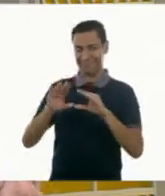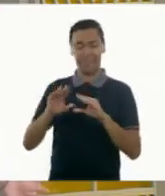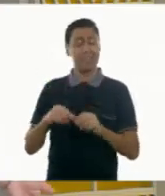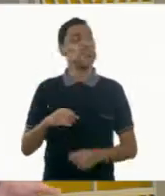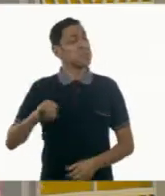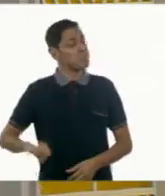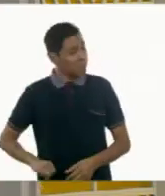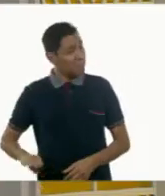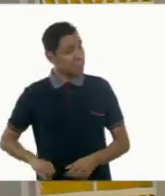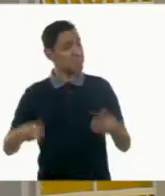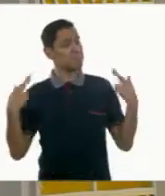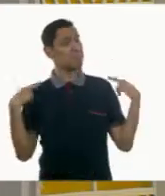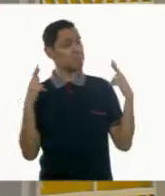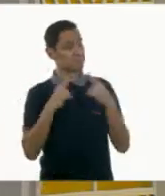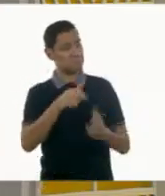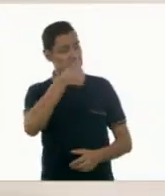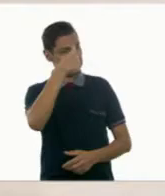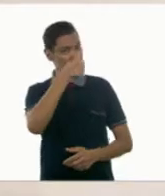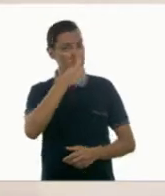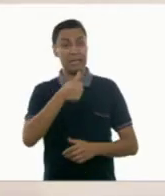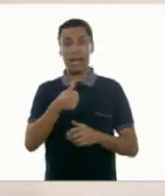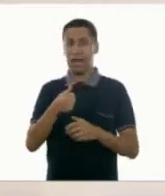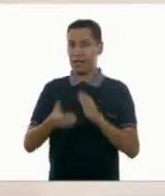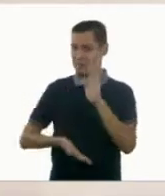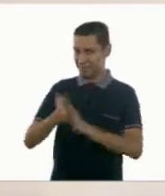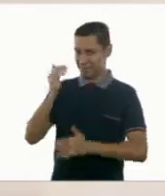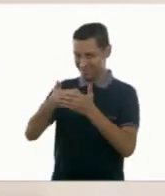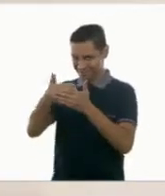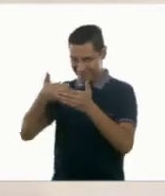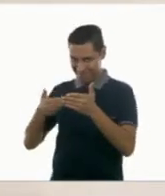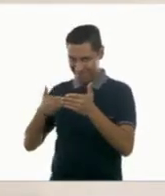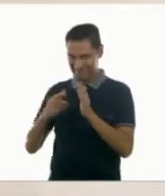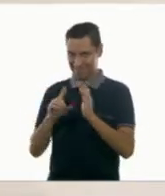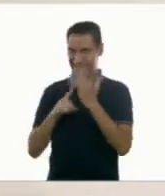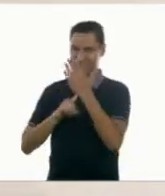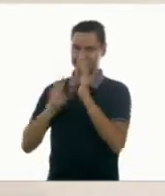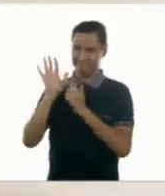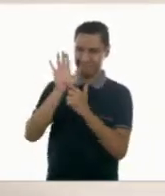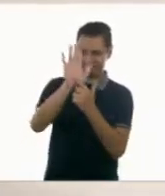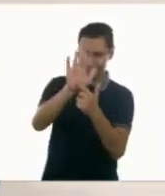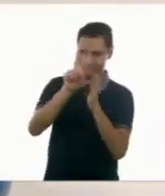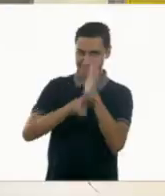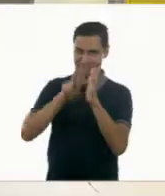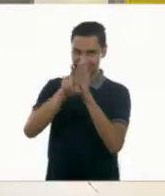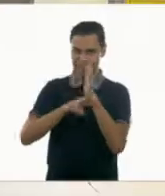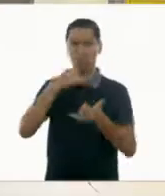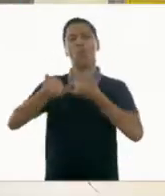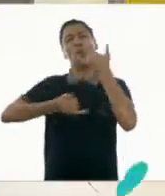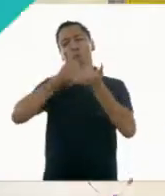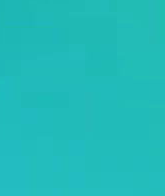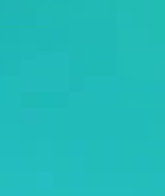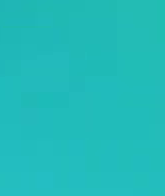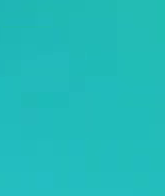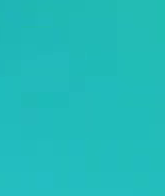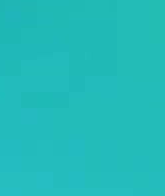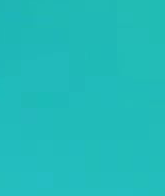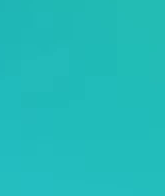muy interesante, maestra. Pero antes de irnos, vamos a ver una cápsula de juegos y juguetes. ¿Te parece, Ale? Me parece muy bien.